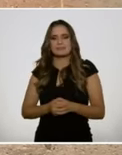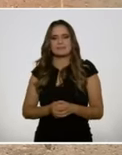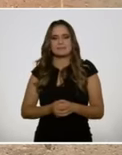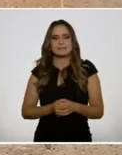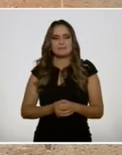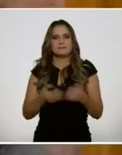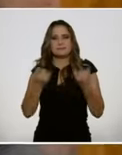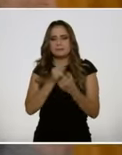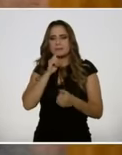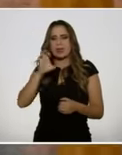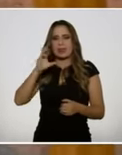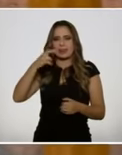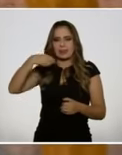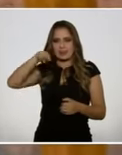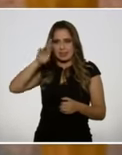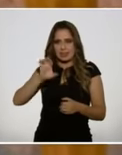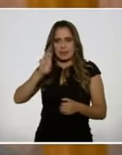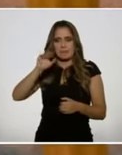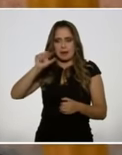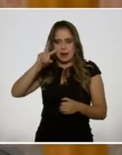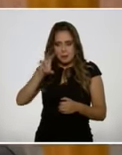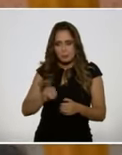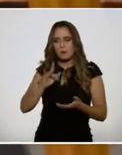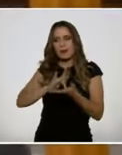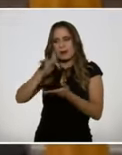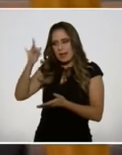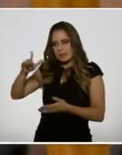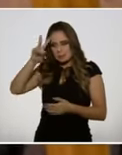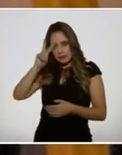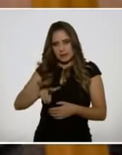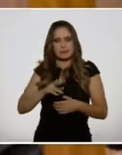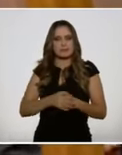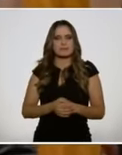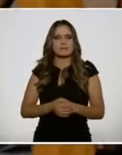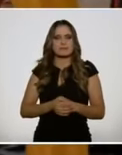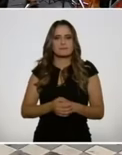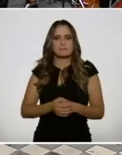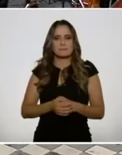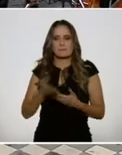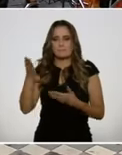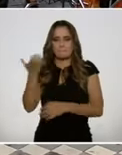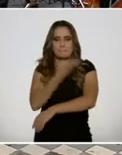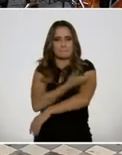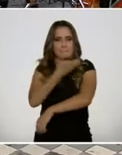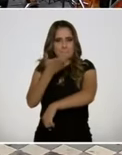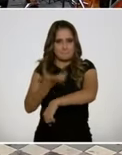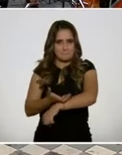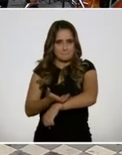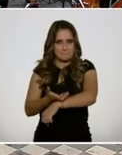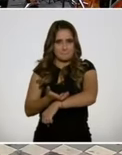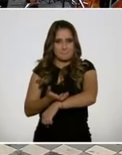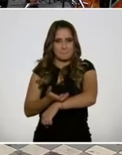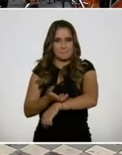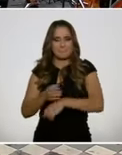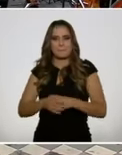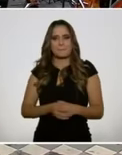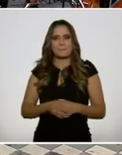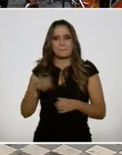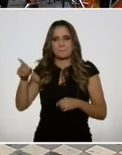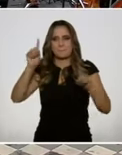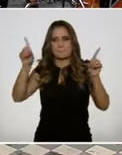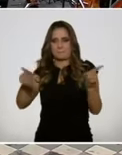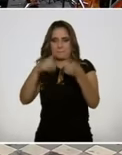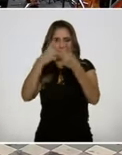Así como a Enrique Bravo, muchas gracias por todo. De verdad, aquí a nuestro compañero que también de